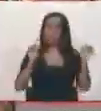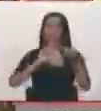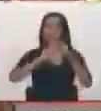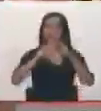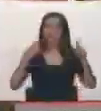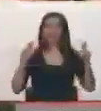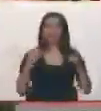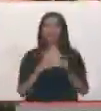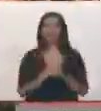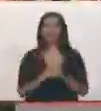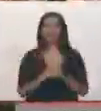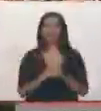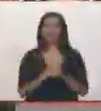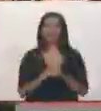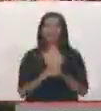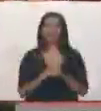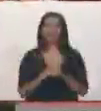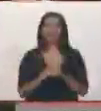paz.